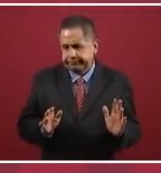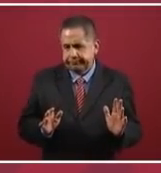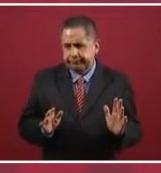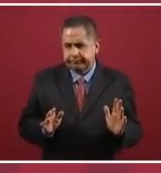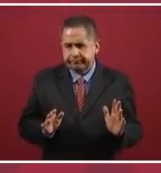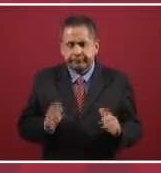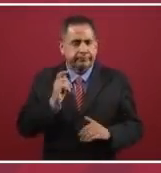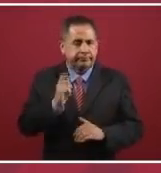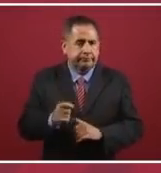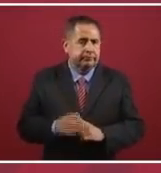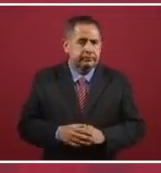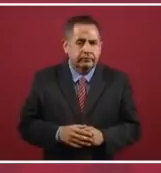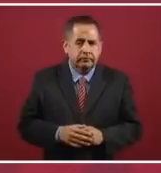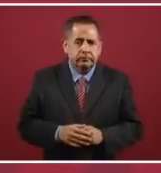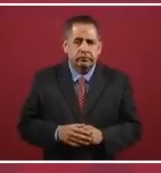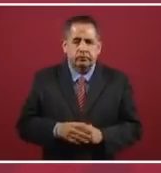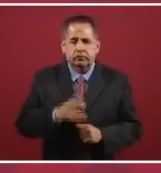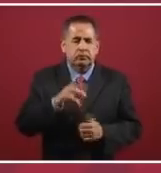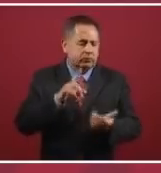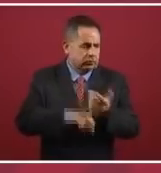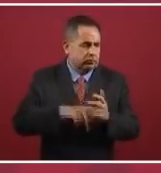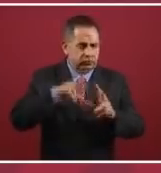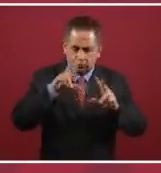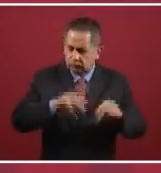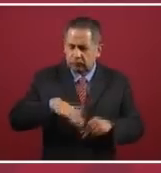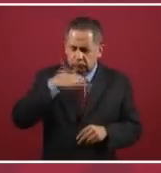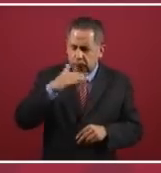y que no había corrupción